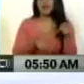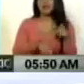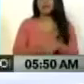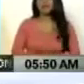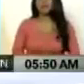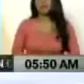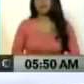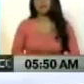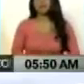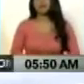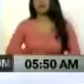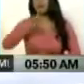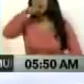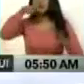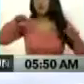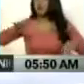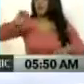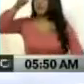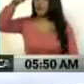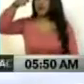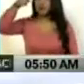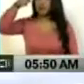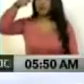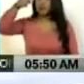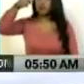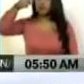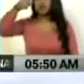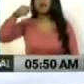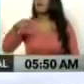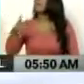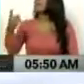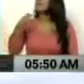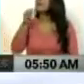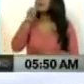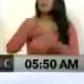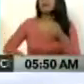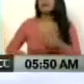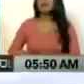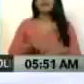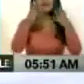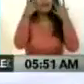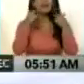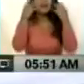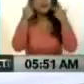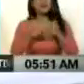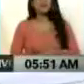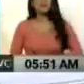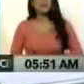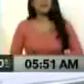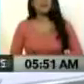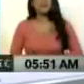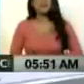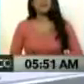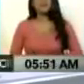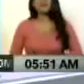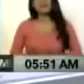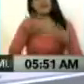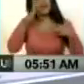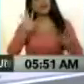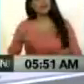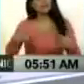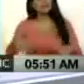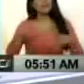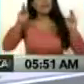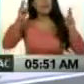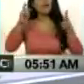va de primero, Barrio? Águilas del Zulia. Águilas del Zulia. Y usted, pregúntame quién va de último. ¿Quién va de último? Leones del Caracas. Ay, Dios mío, bueno, eso pique y se extiende pues el